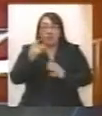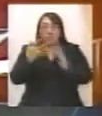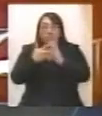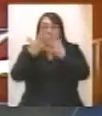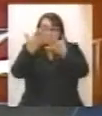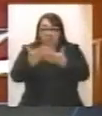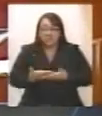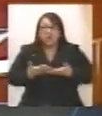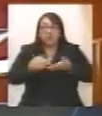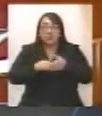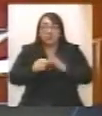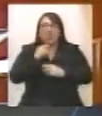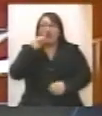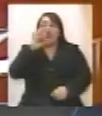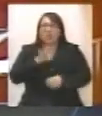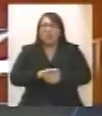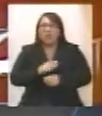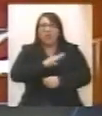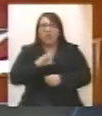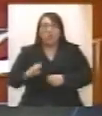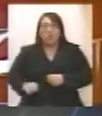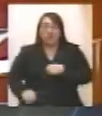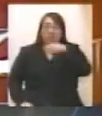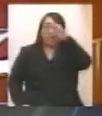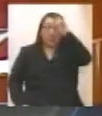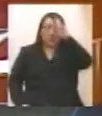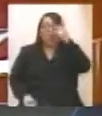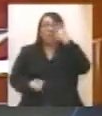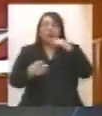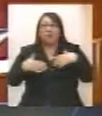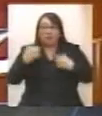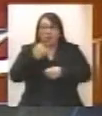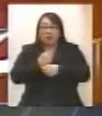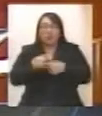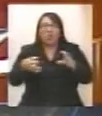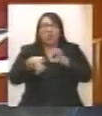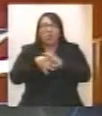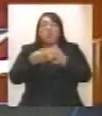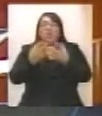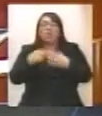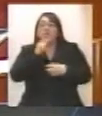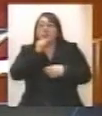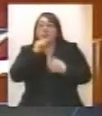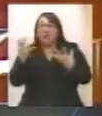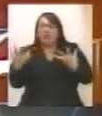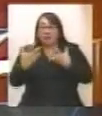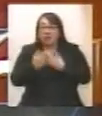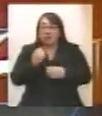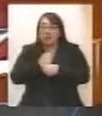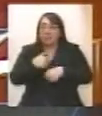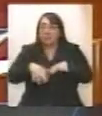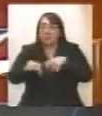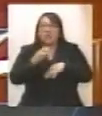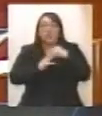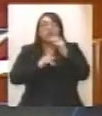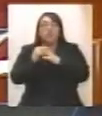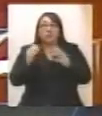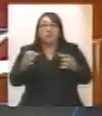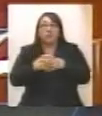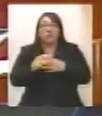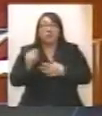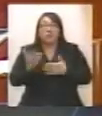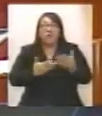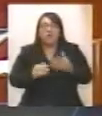testamento al compromiso del Estado peruano por trabajar con el sector privado en el despliegue de infraestructura y provisión